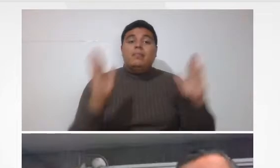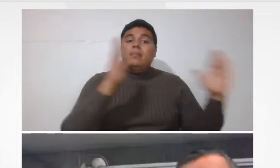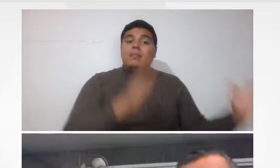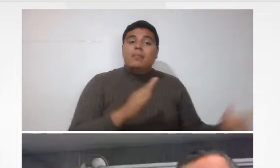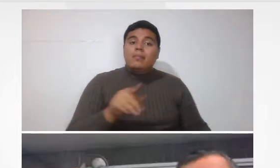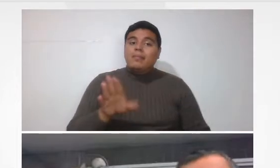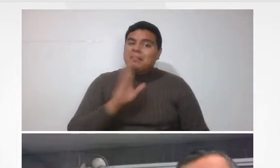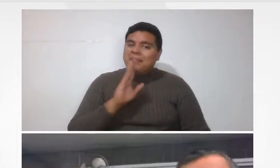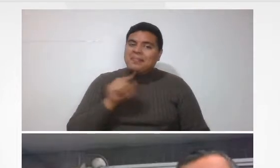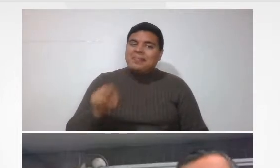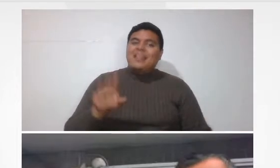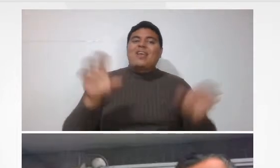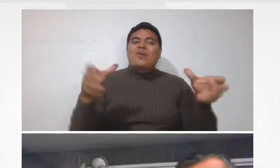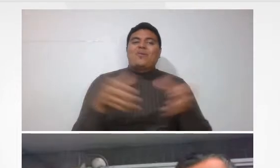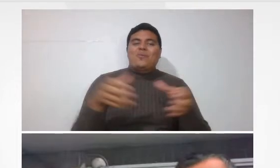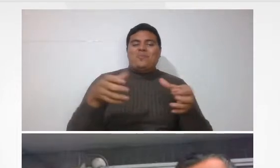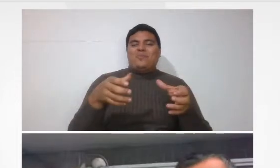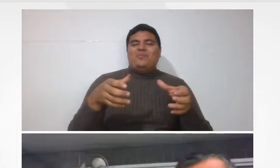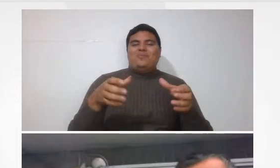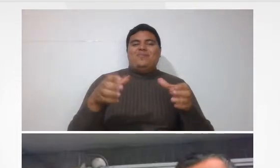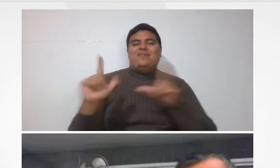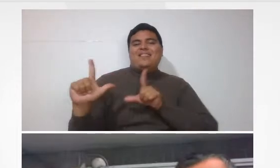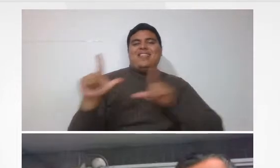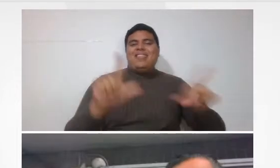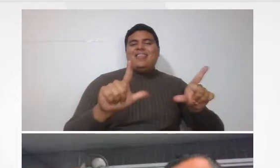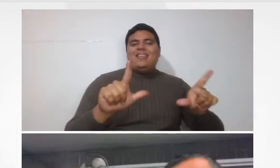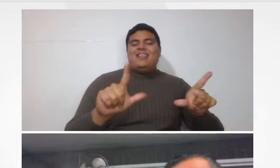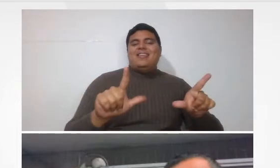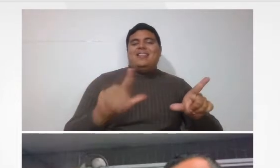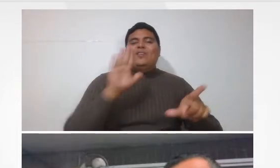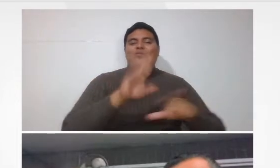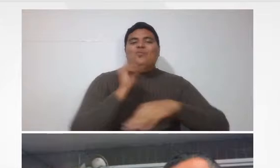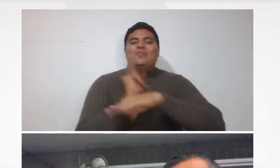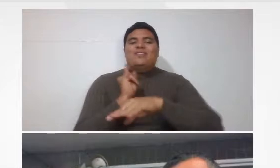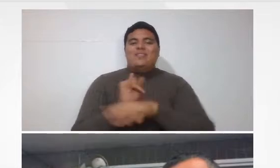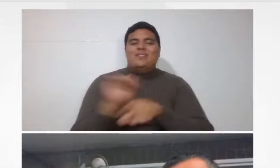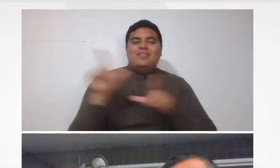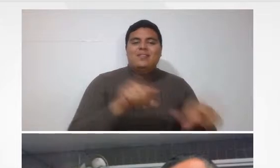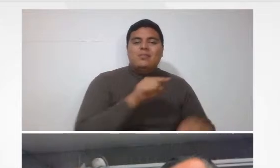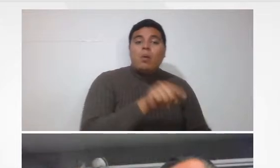es, claro, nuestra escuela normal, presente ante nuevos retos en busca de una motivación e